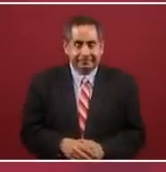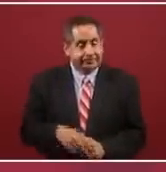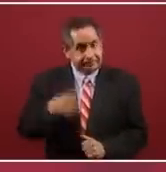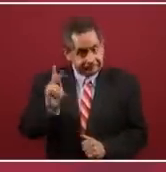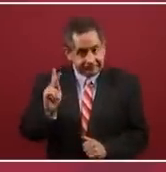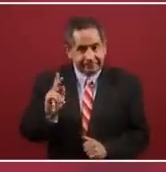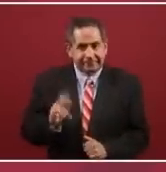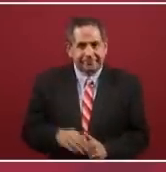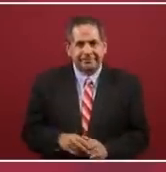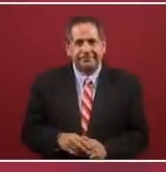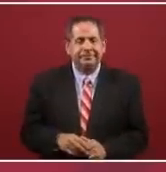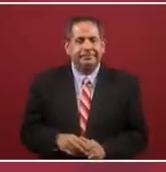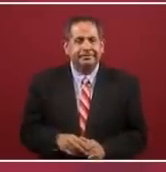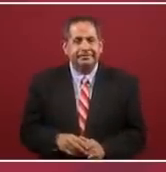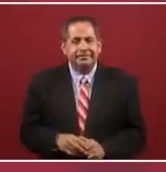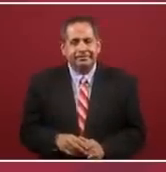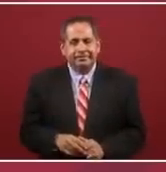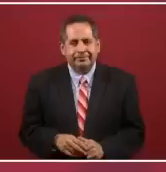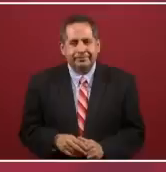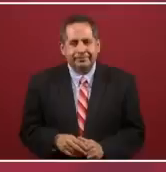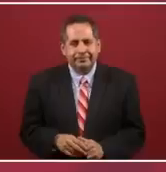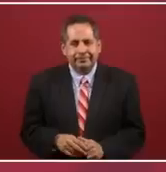Pero